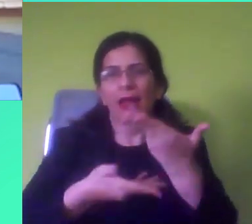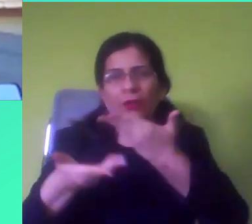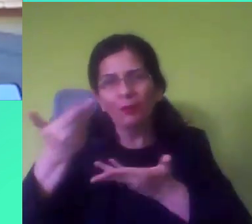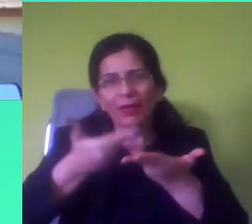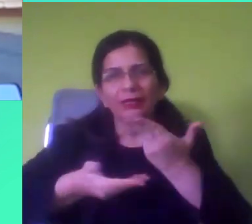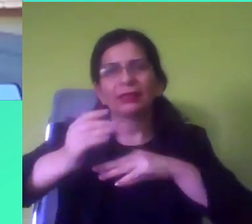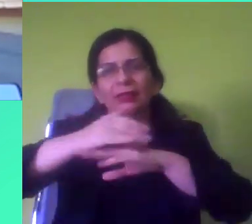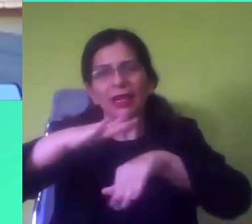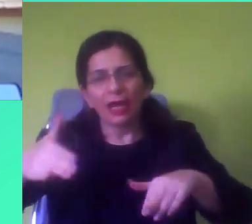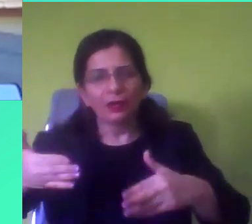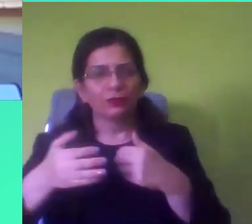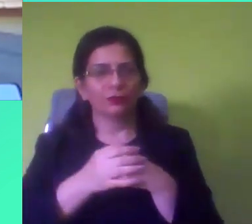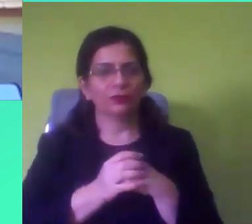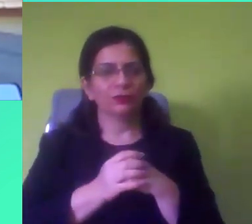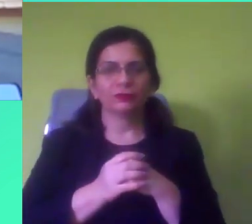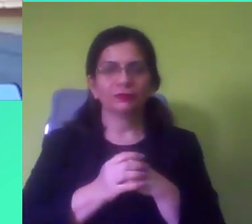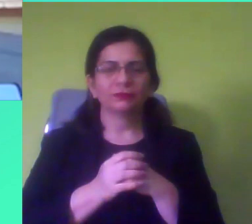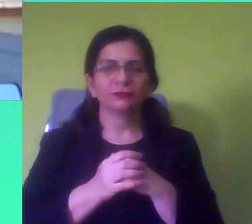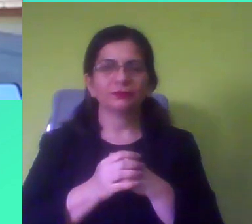consulta.